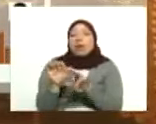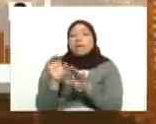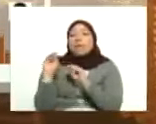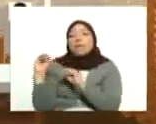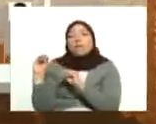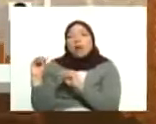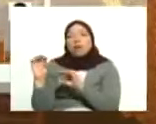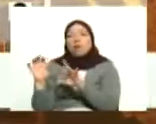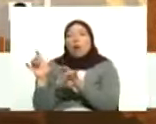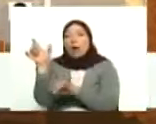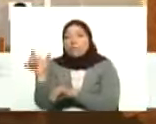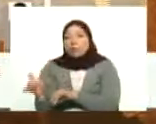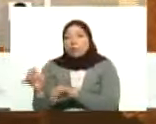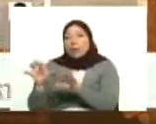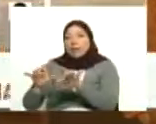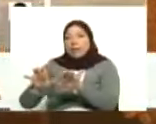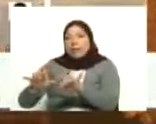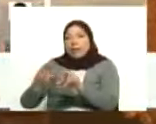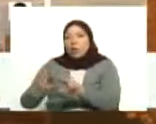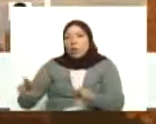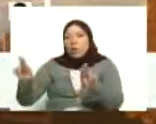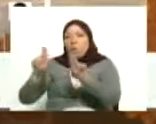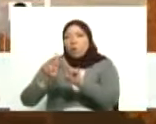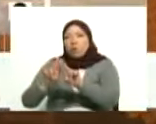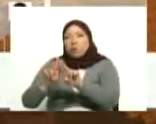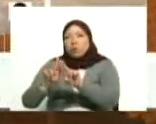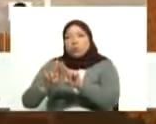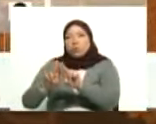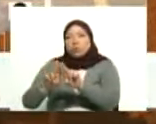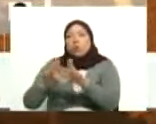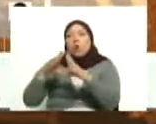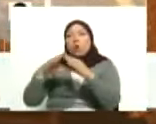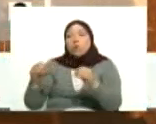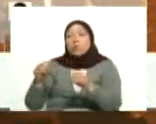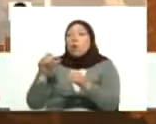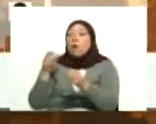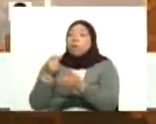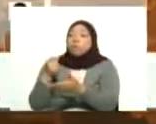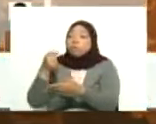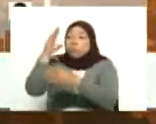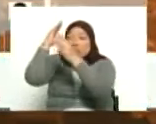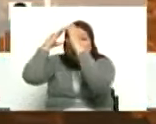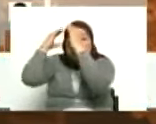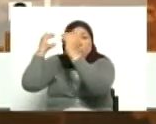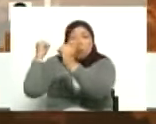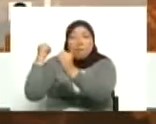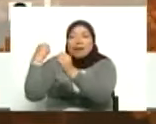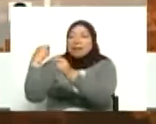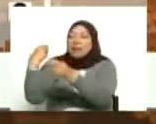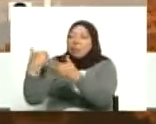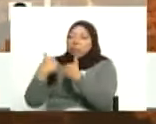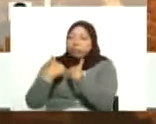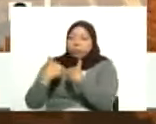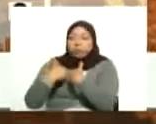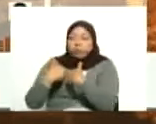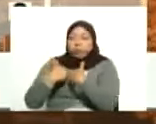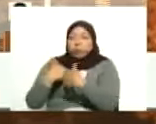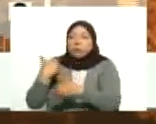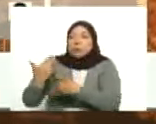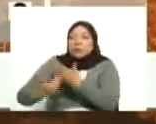de Naciones Unidas, señor Antonio Guterres, que despliegue todos los esfuerzos diplomáticos para,